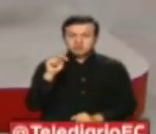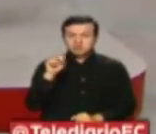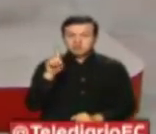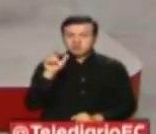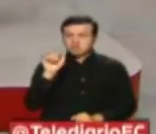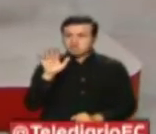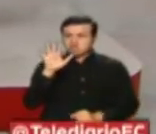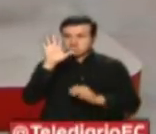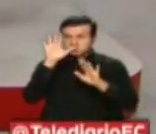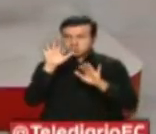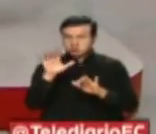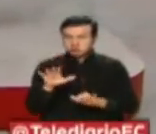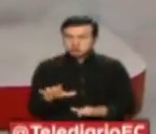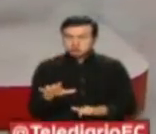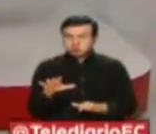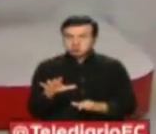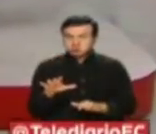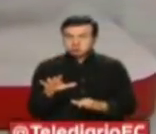secretario